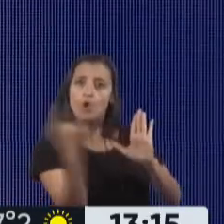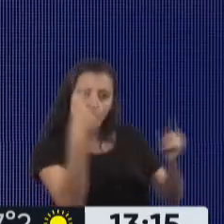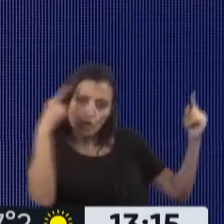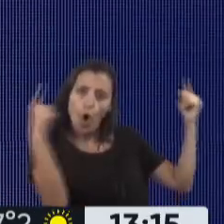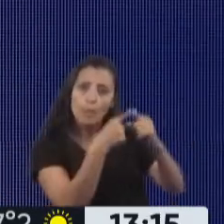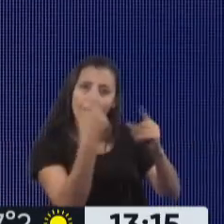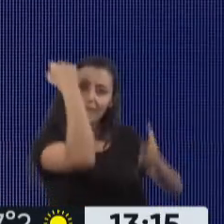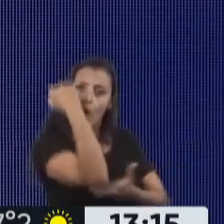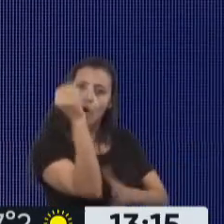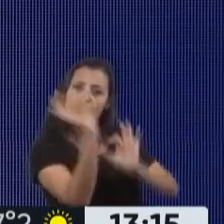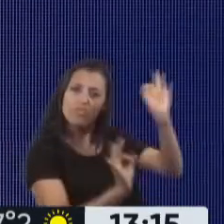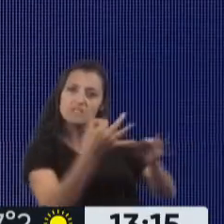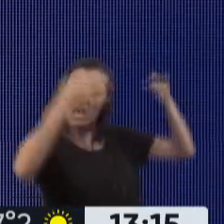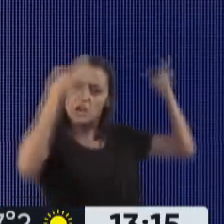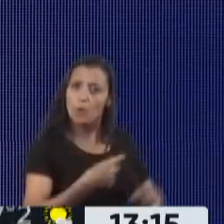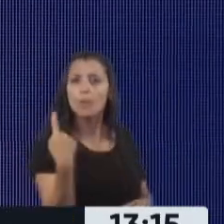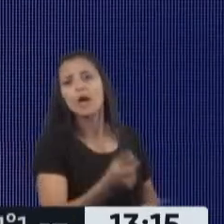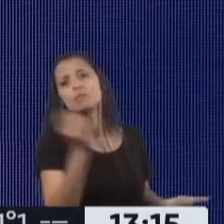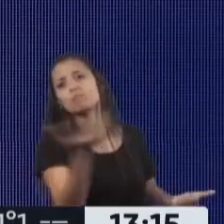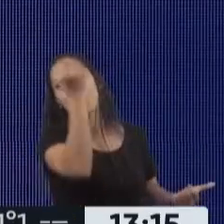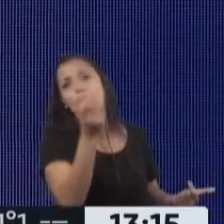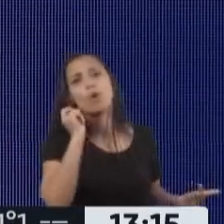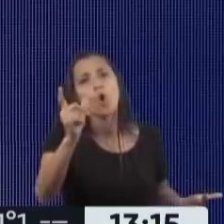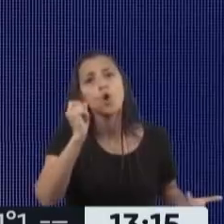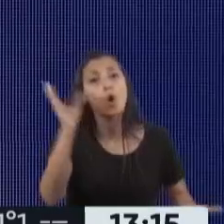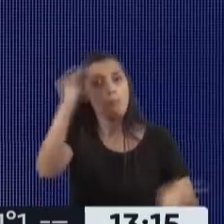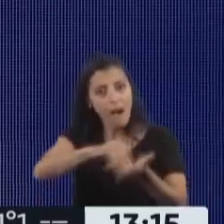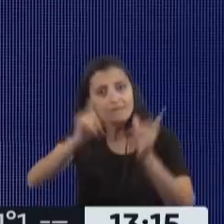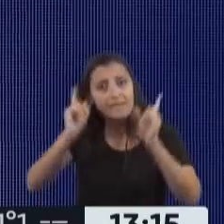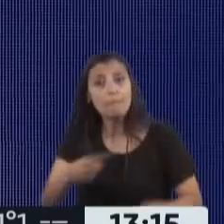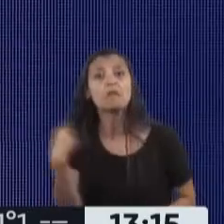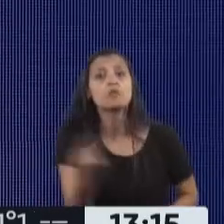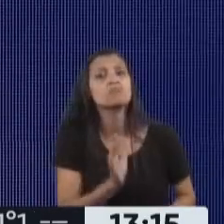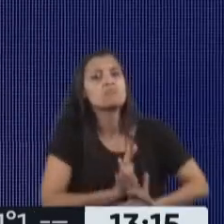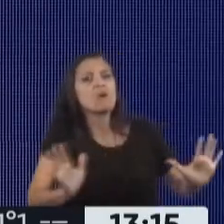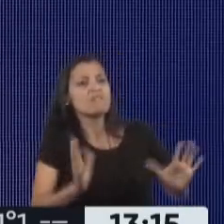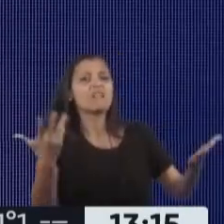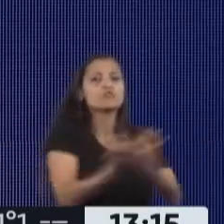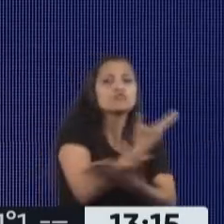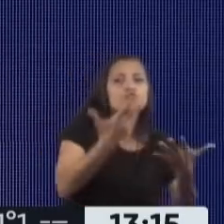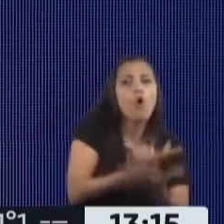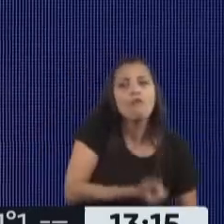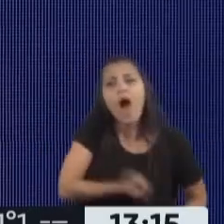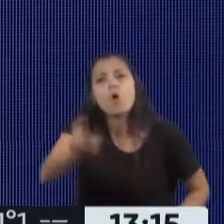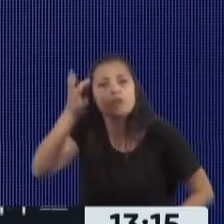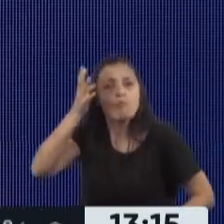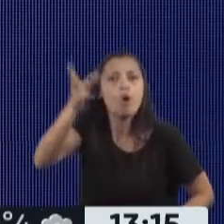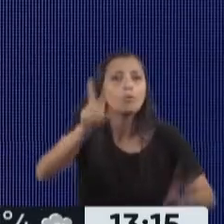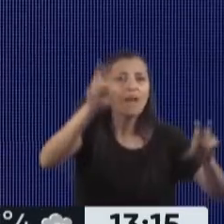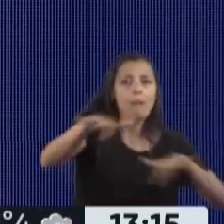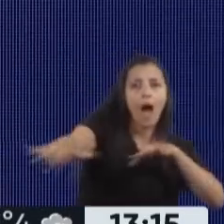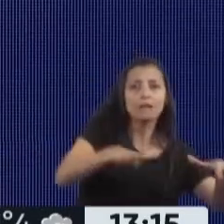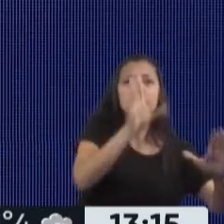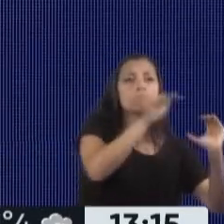bien diseñado que además implicó no tener que sufrir fuertemente en materia de actividad y hoy